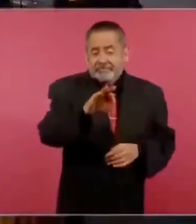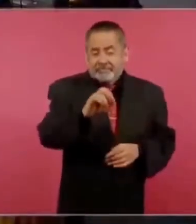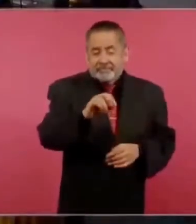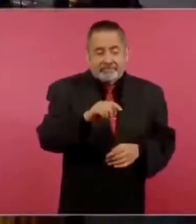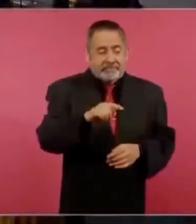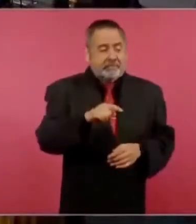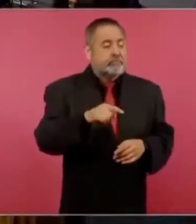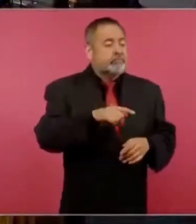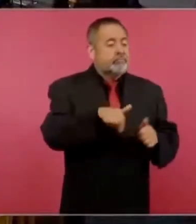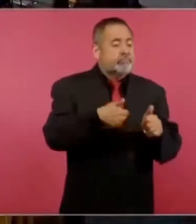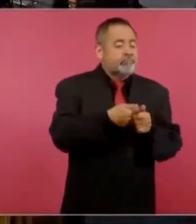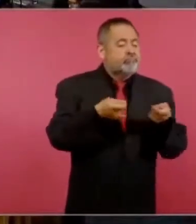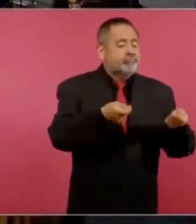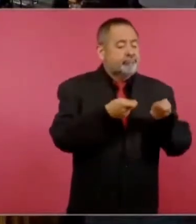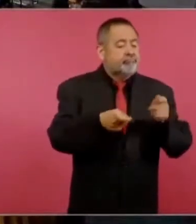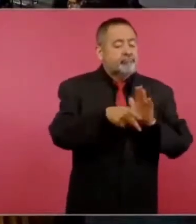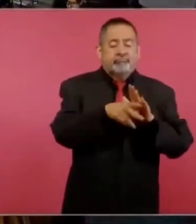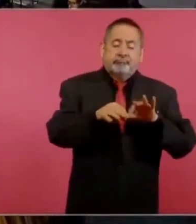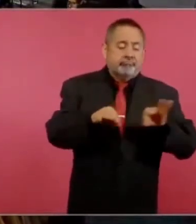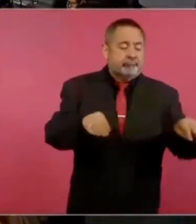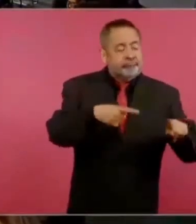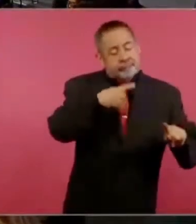para ningunear,